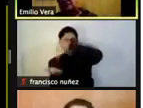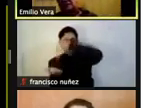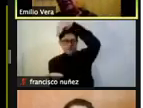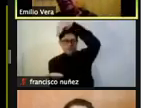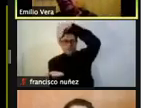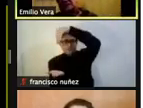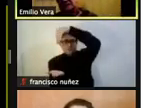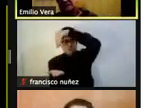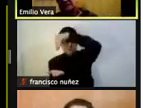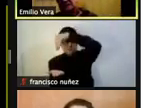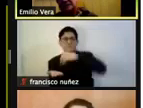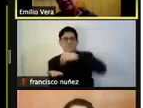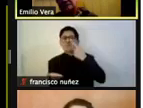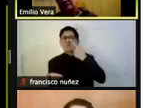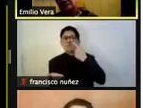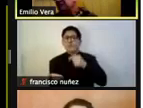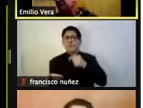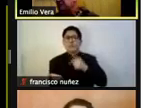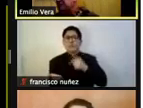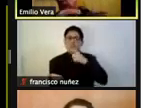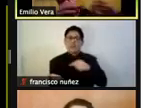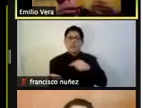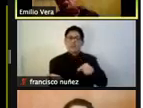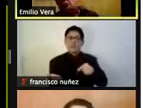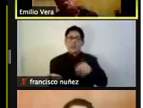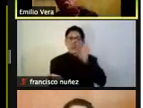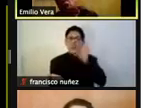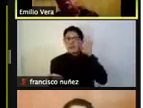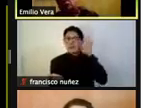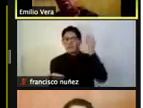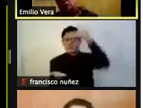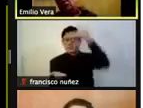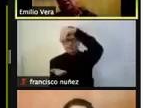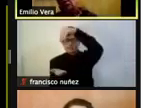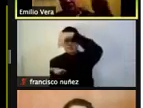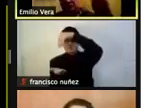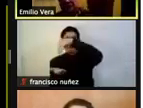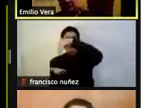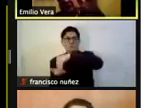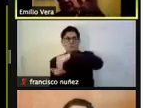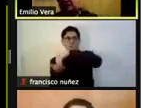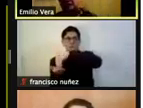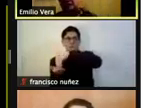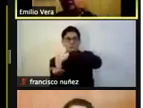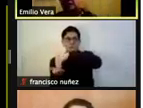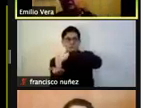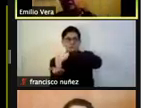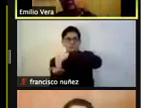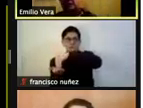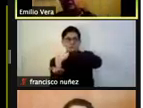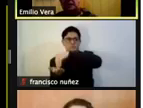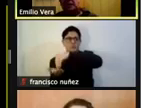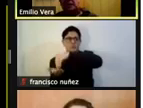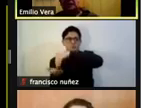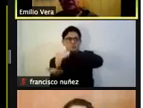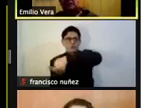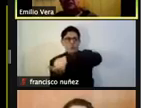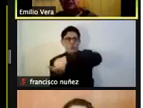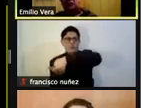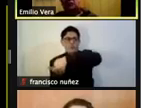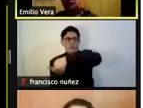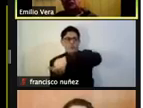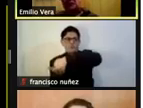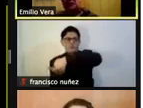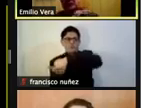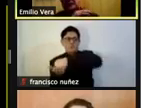se había especulado mucho de esto, pero estas fueron las primeras imágenes que realmente fueron inequívocas de